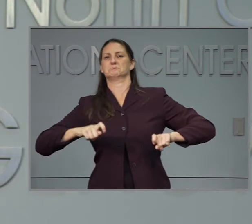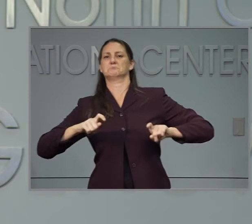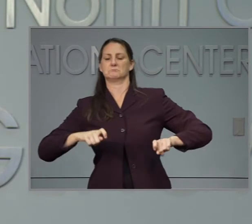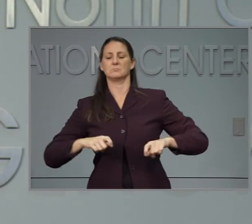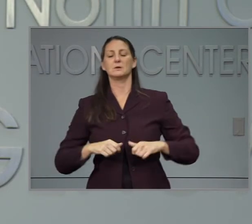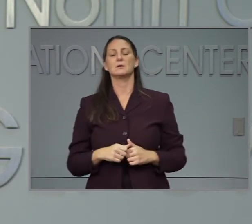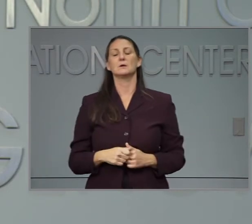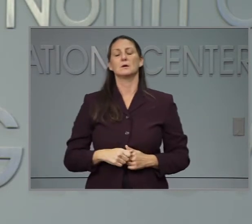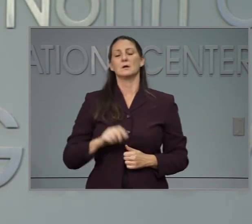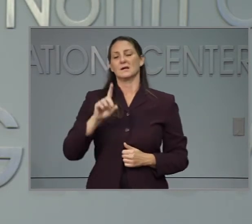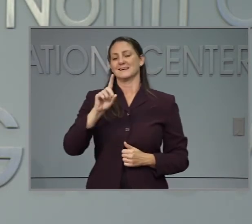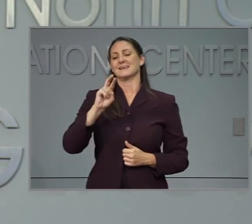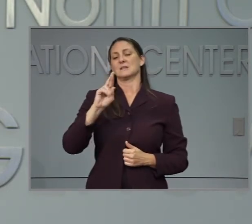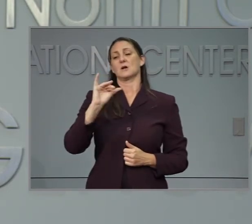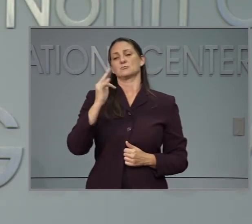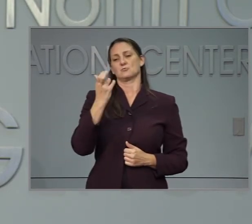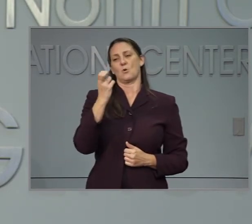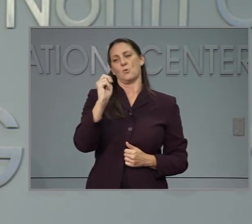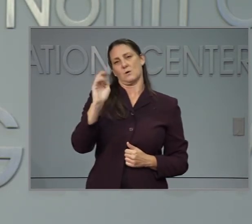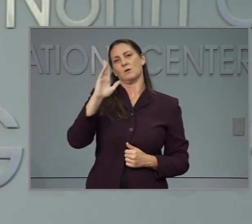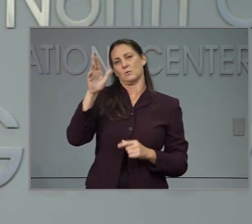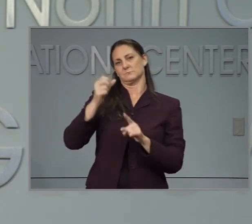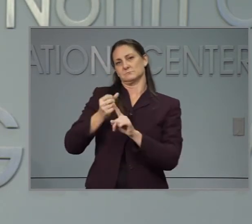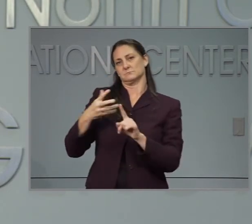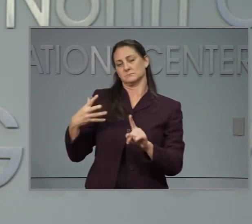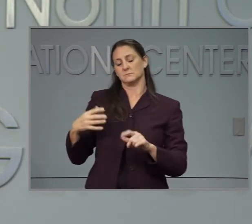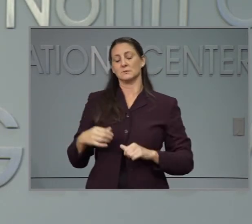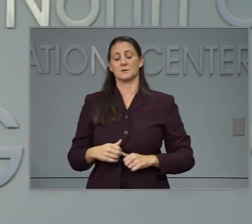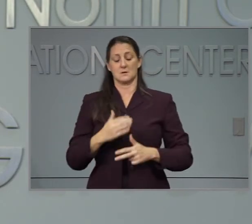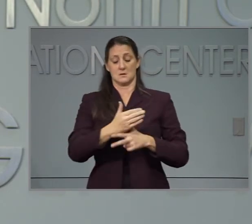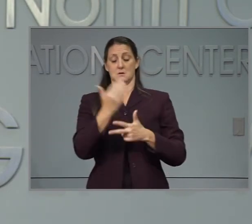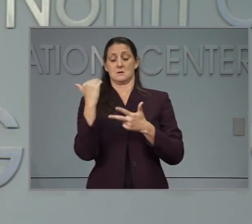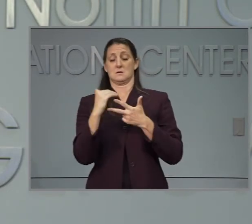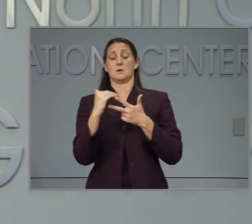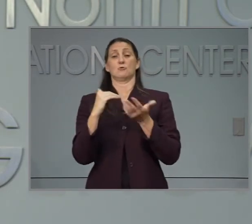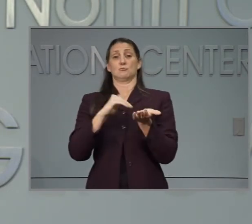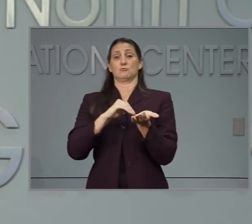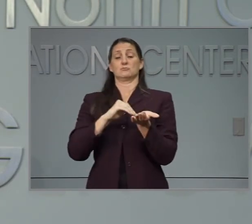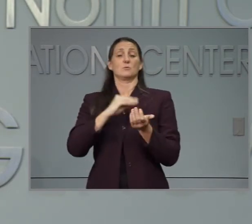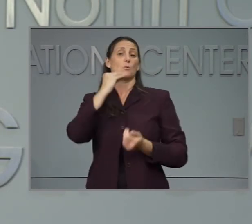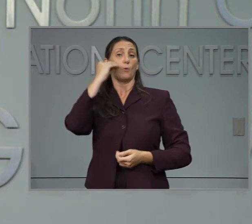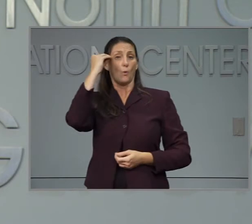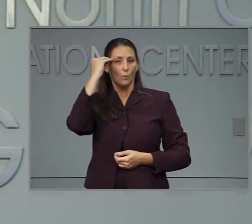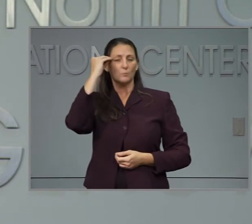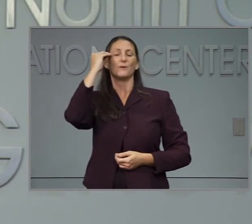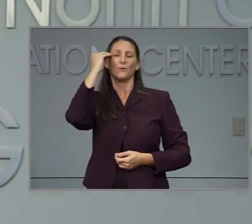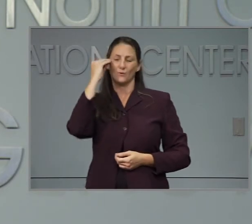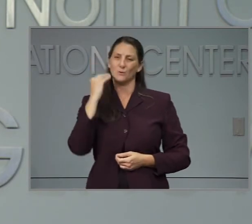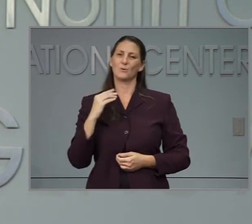esto. Ahora, en cuanto a las visitas a los asilos, sabemos que esta